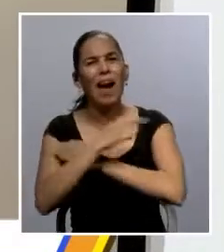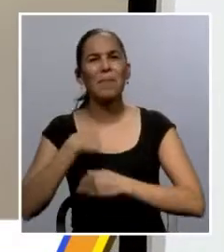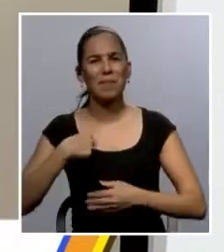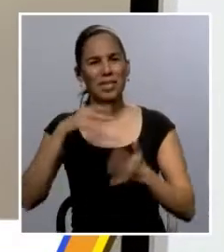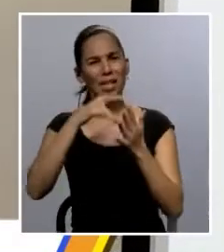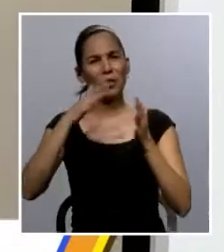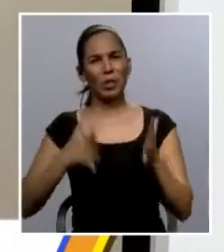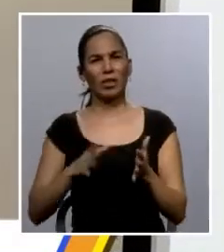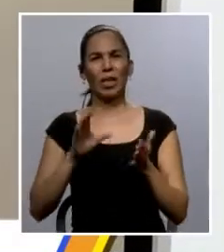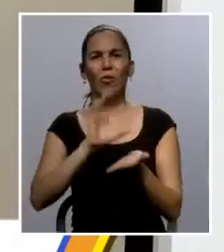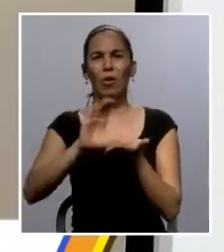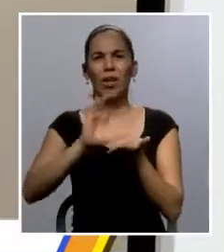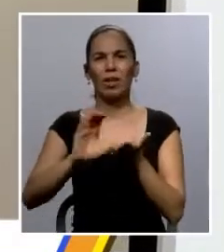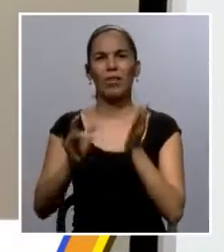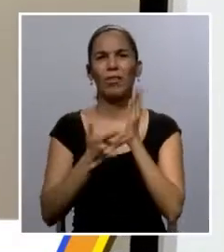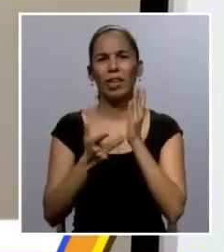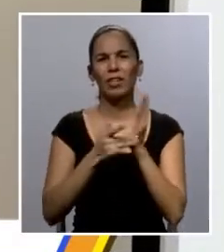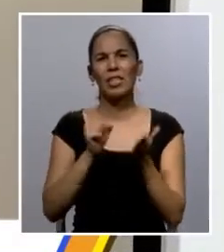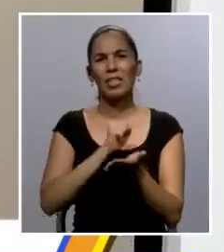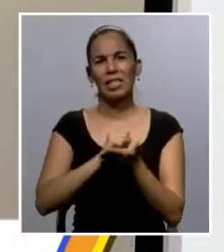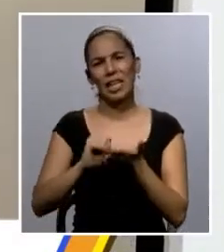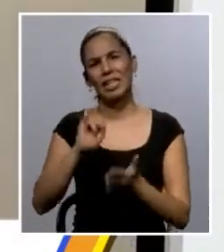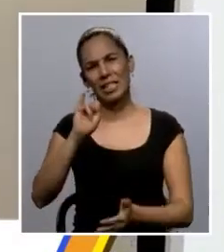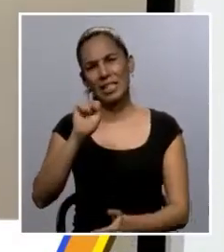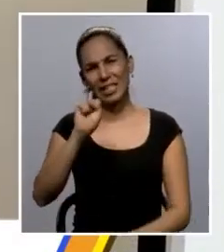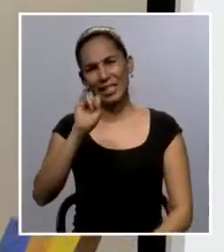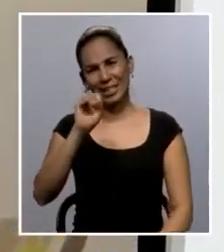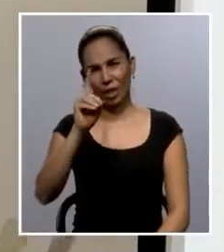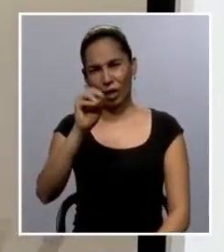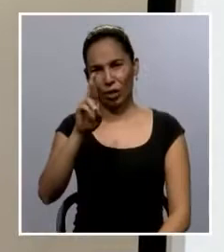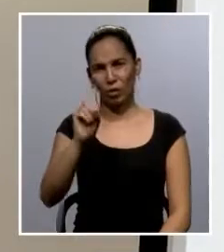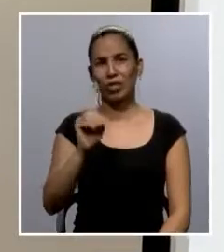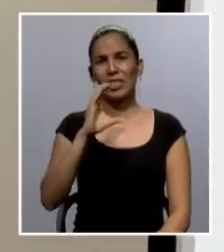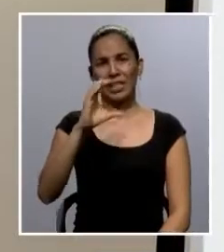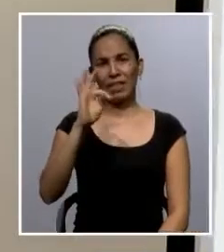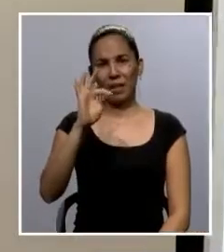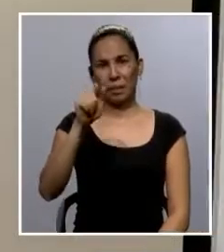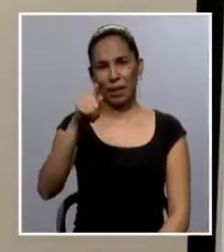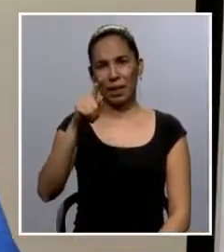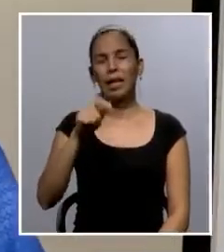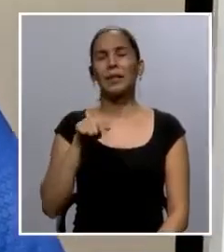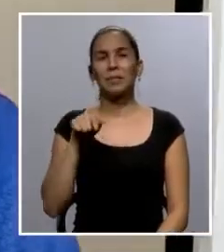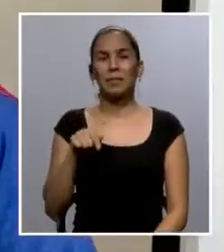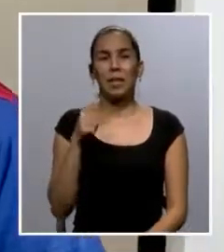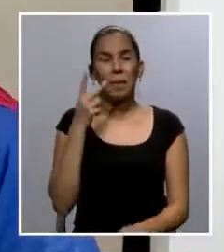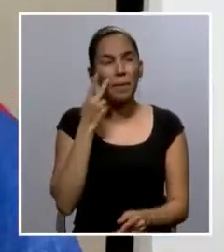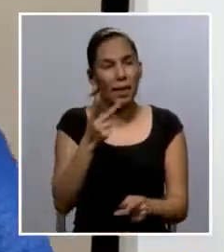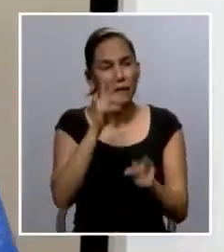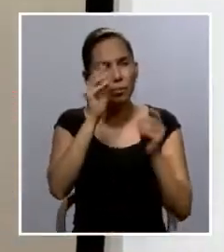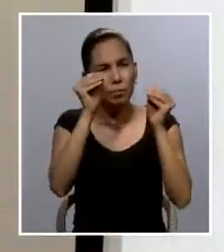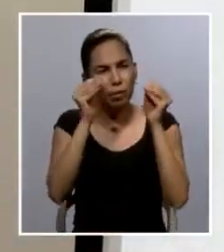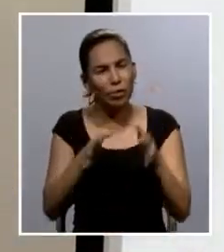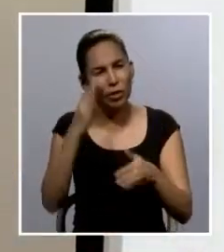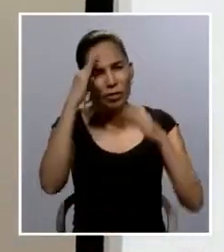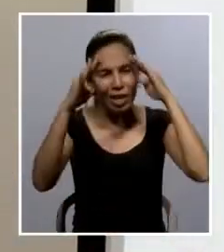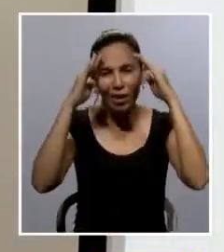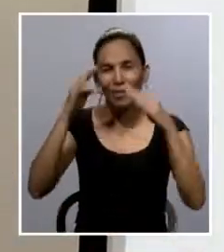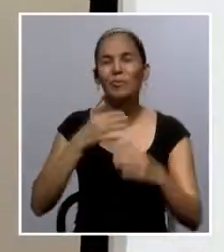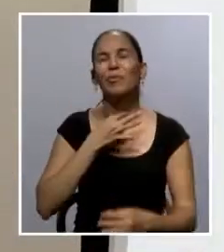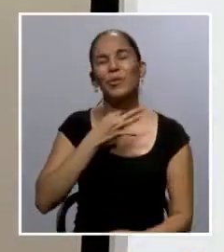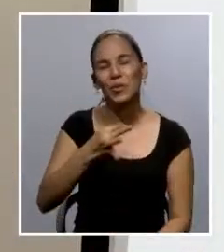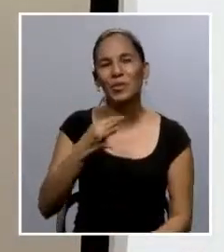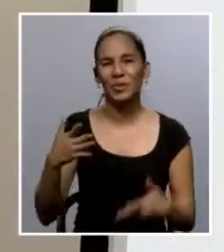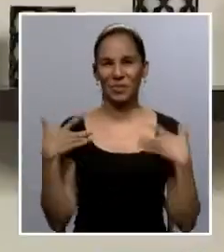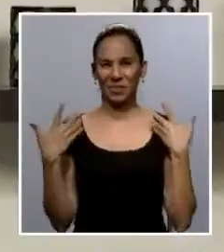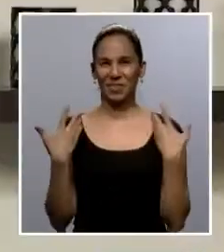del Colegio Técnico San Isidro y el CTP AIDA también, y a los docentes que nos ven. Felicidades y mucho gusto. Muy bien, ahora